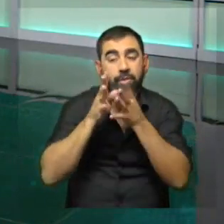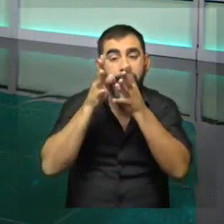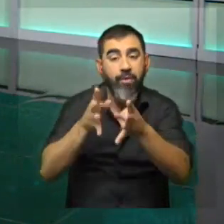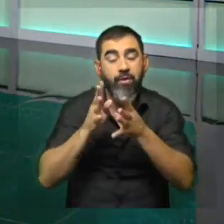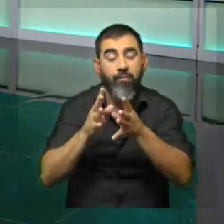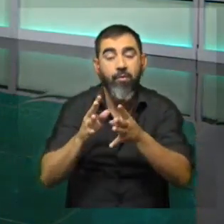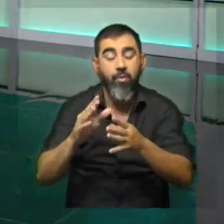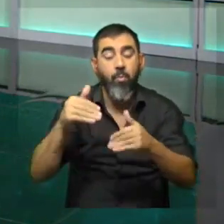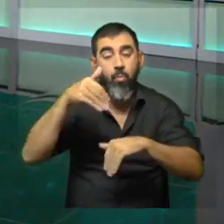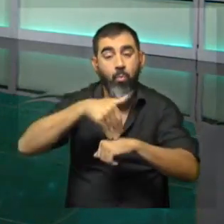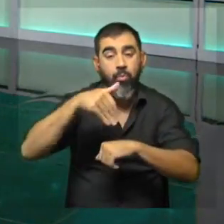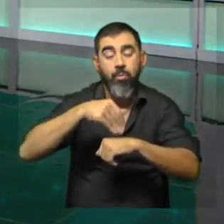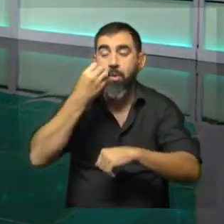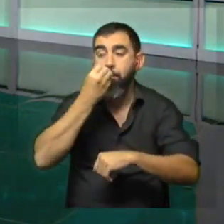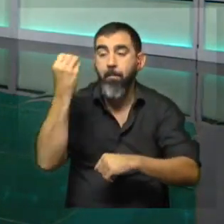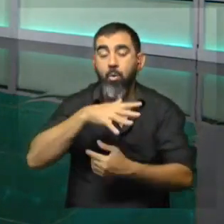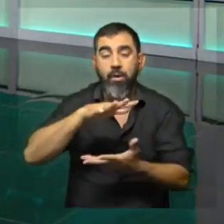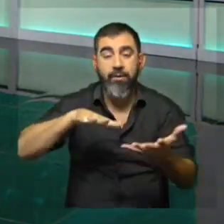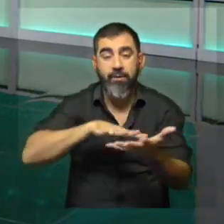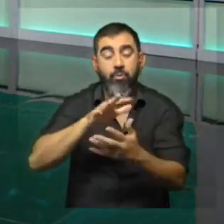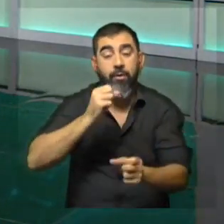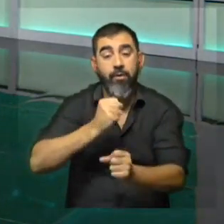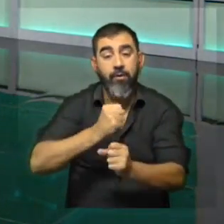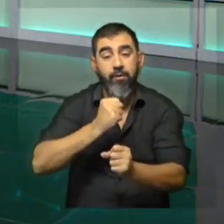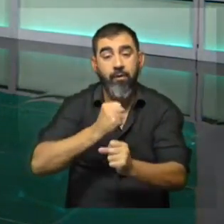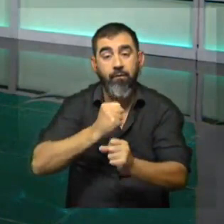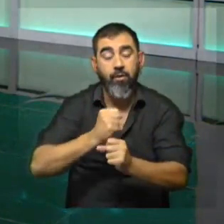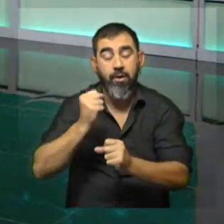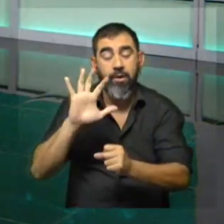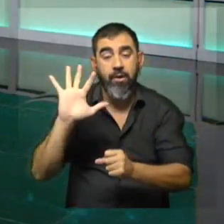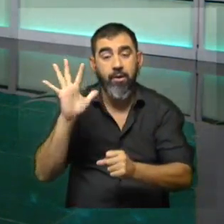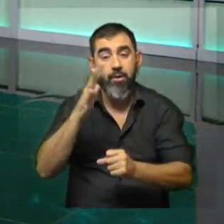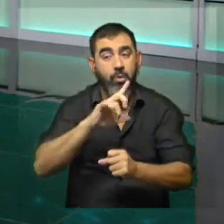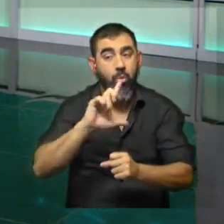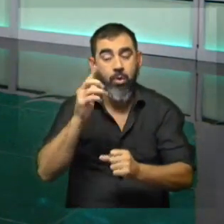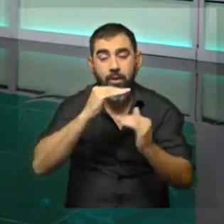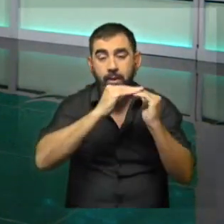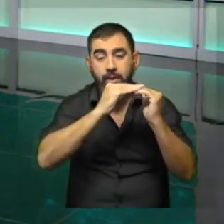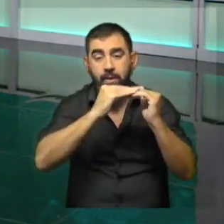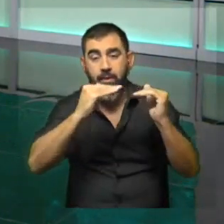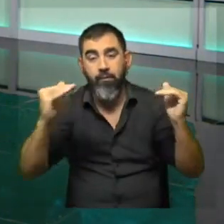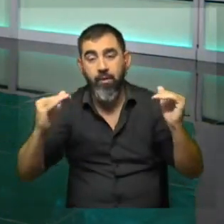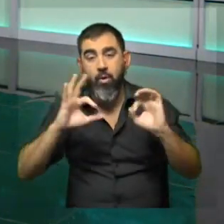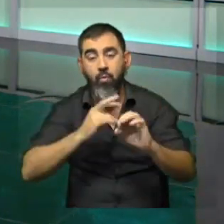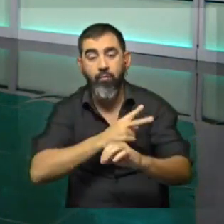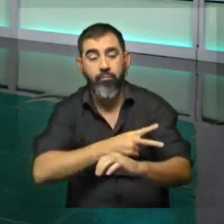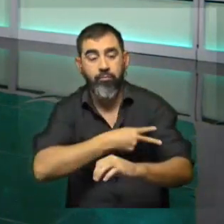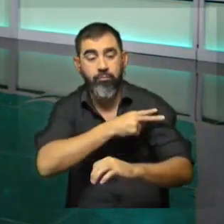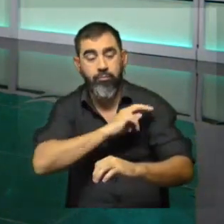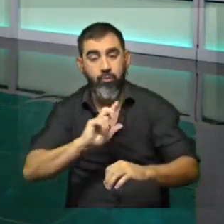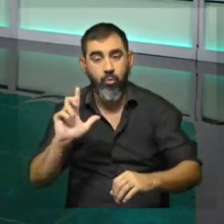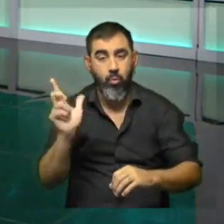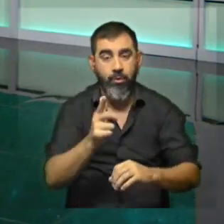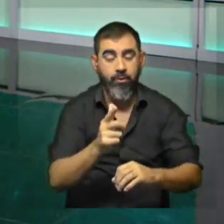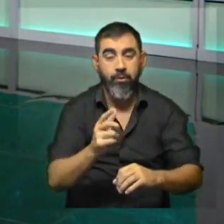de la Federación de municipales que es mejorar la situación de los trabajadores en el interior que no tienen estabilidad ni tampoco carrera funcional y